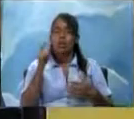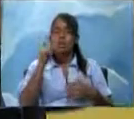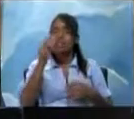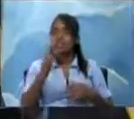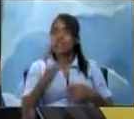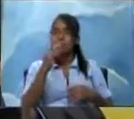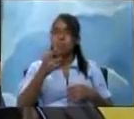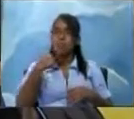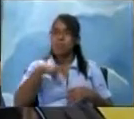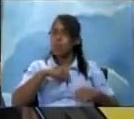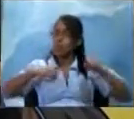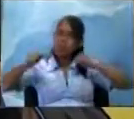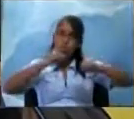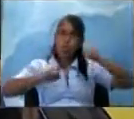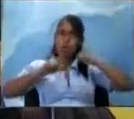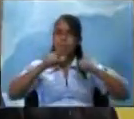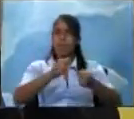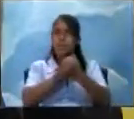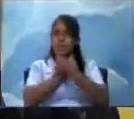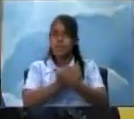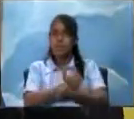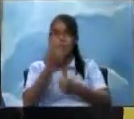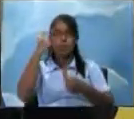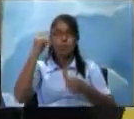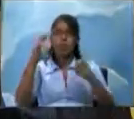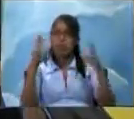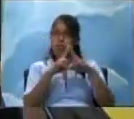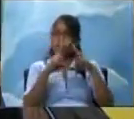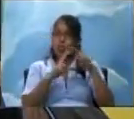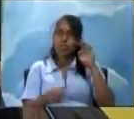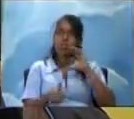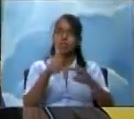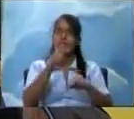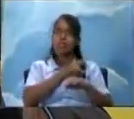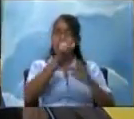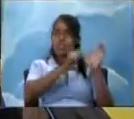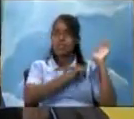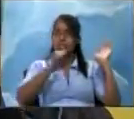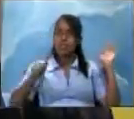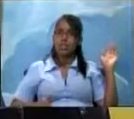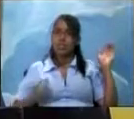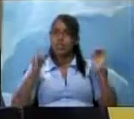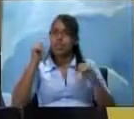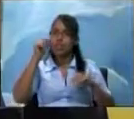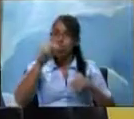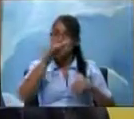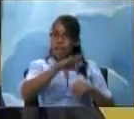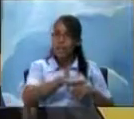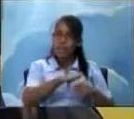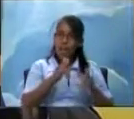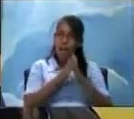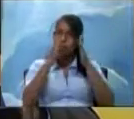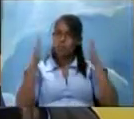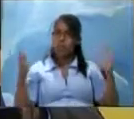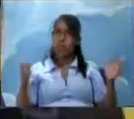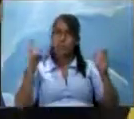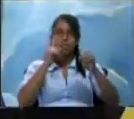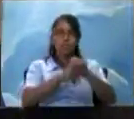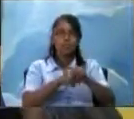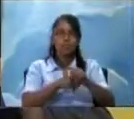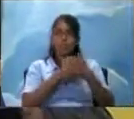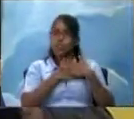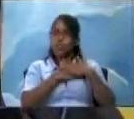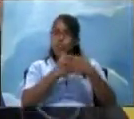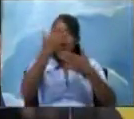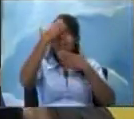que siempre nos mueva ese amor por conocer más del Señor. Y hoy está abierta la